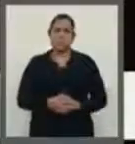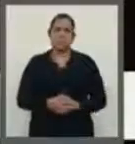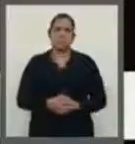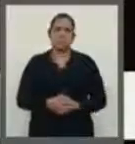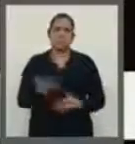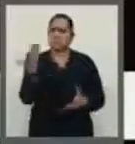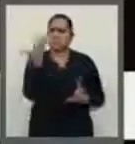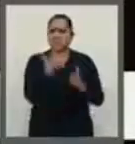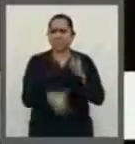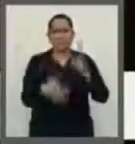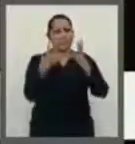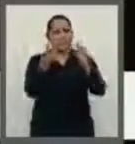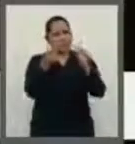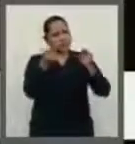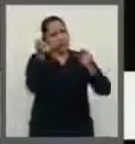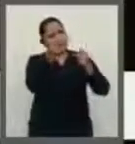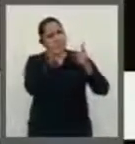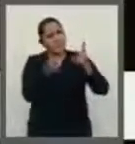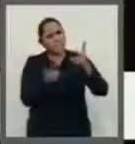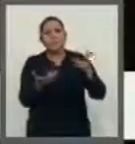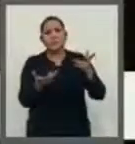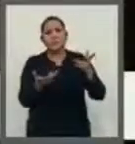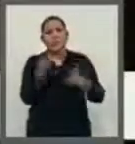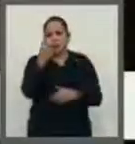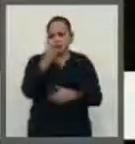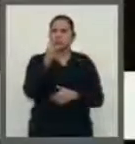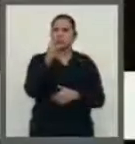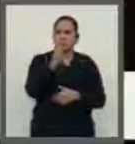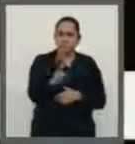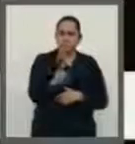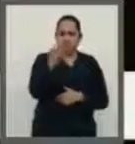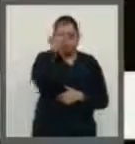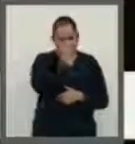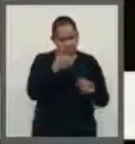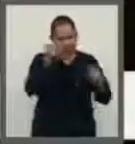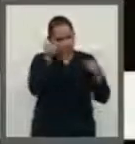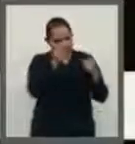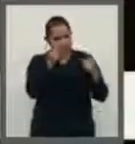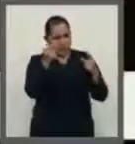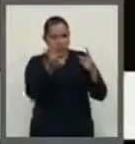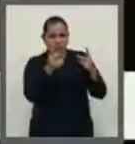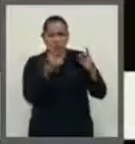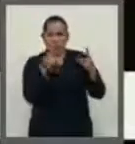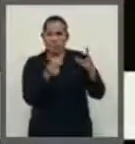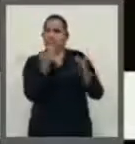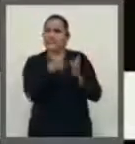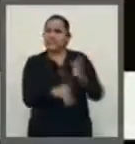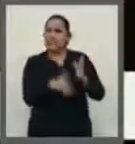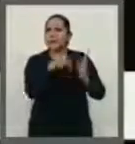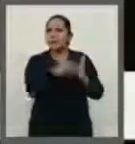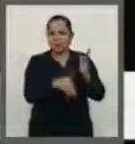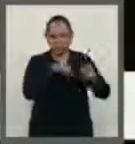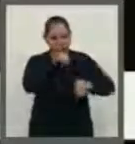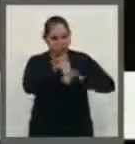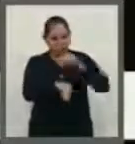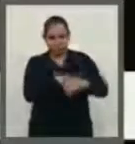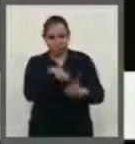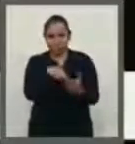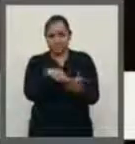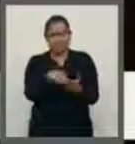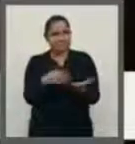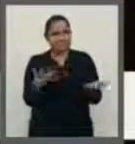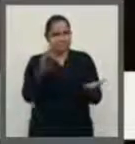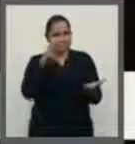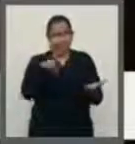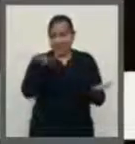Hay varias omisiones que se van presentando en este cuerpo legislativo que se queda corto